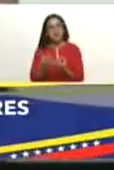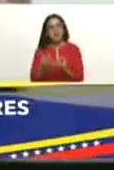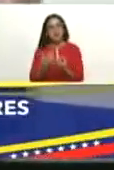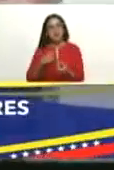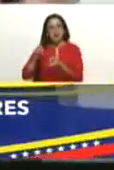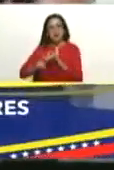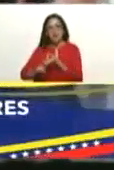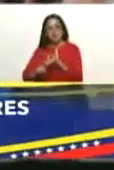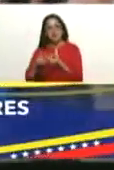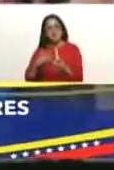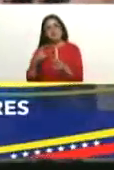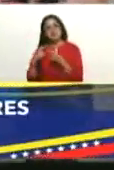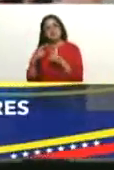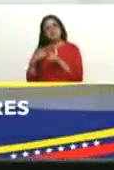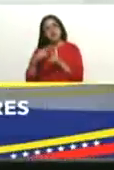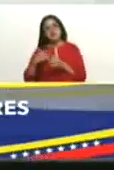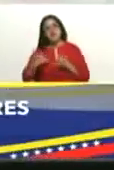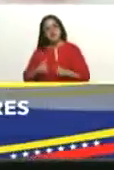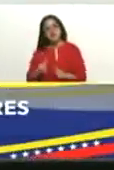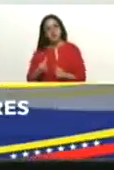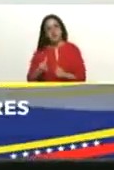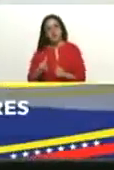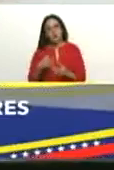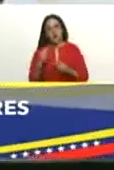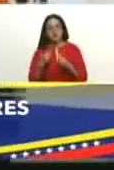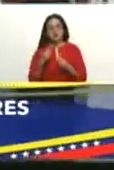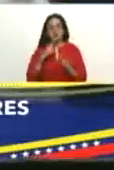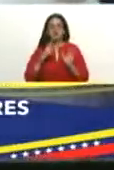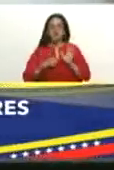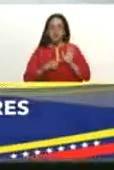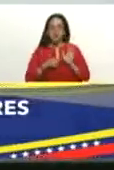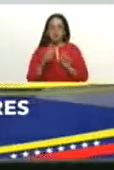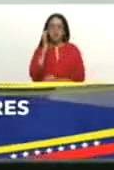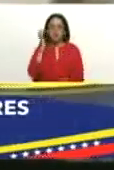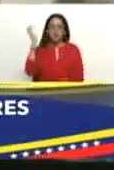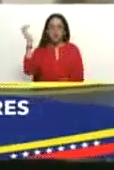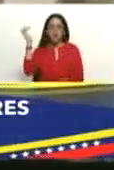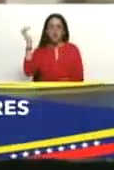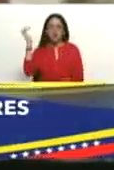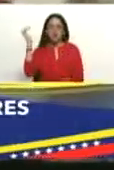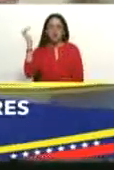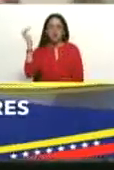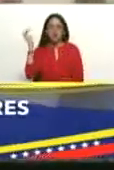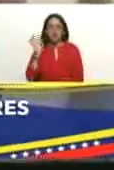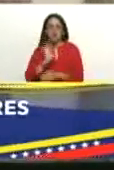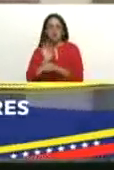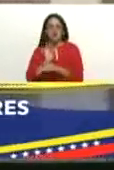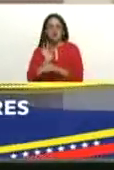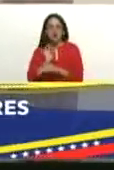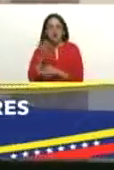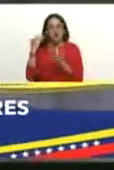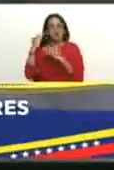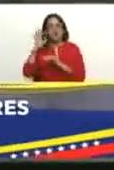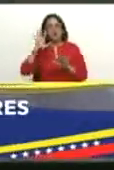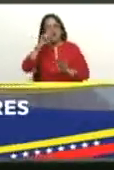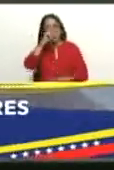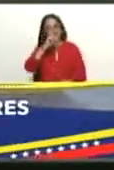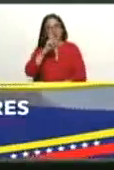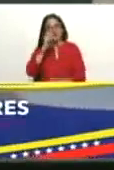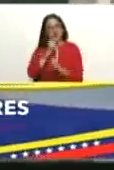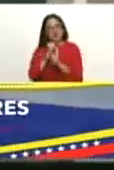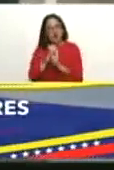esposa Sheila, mis hijos Luciano y Christopher, haciendo realidad este sueño. Es funcionario público hace 10 años y trabajando para